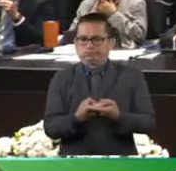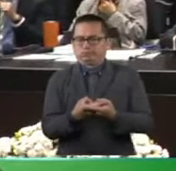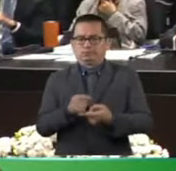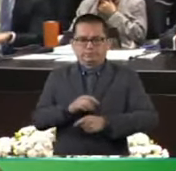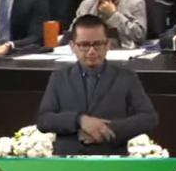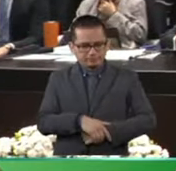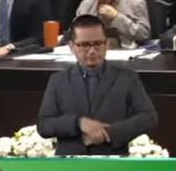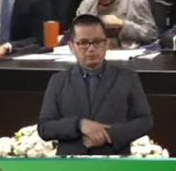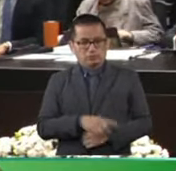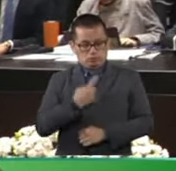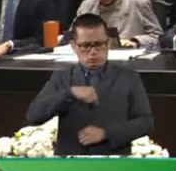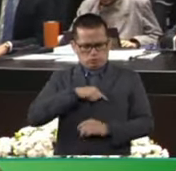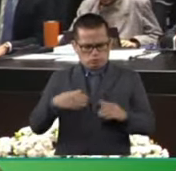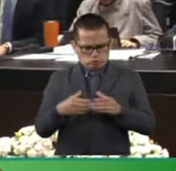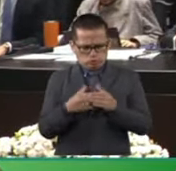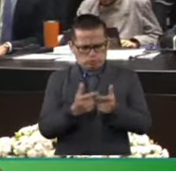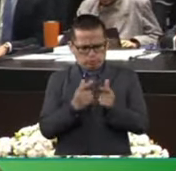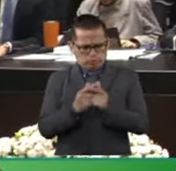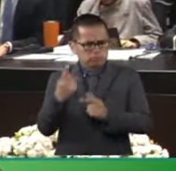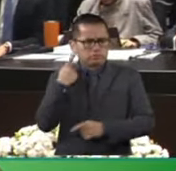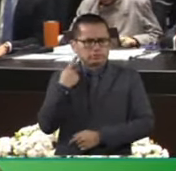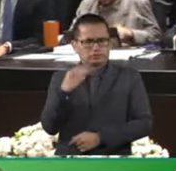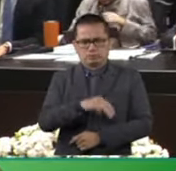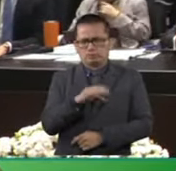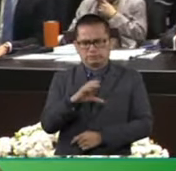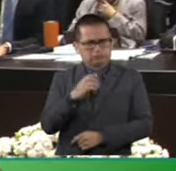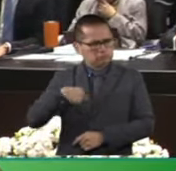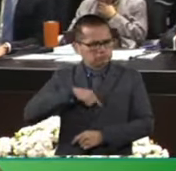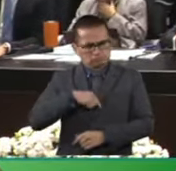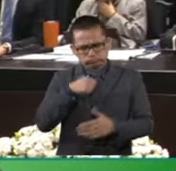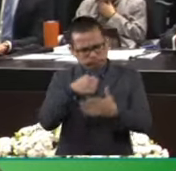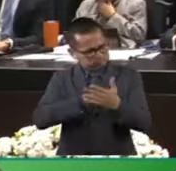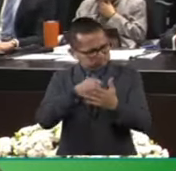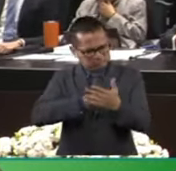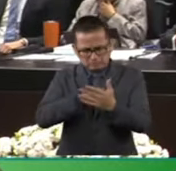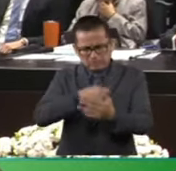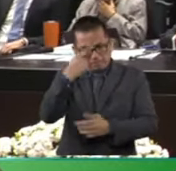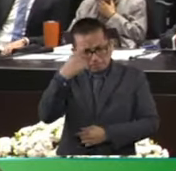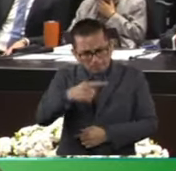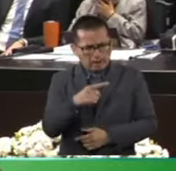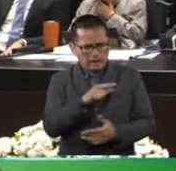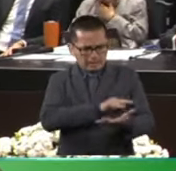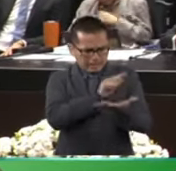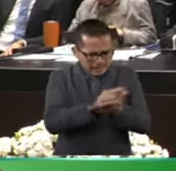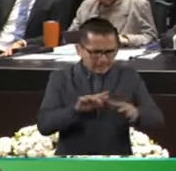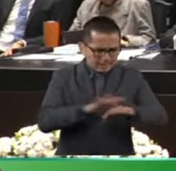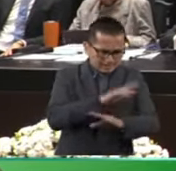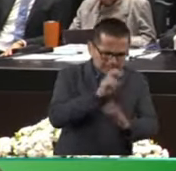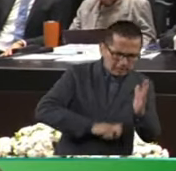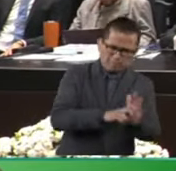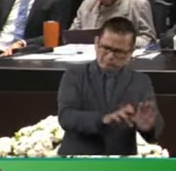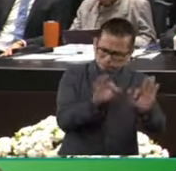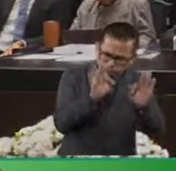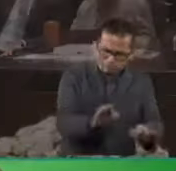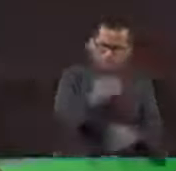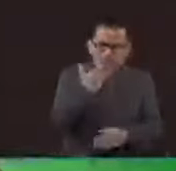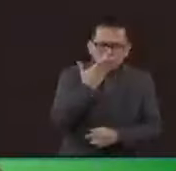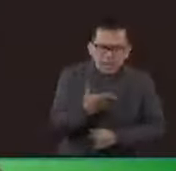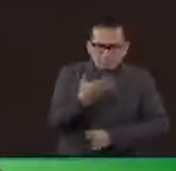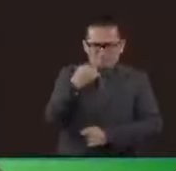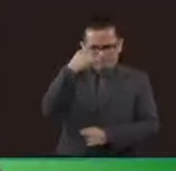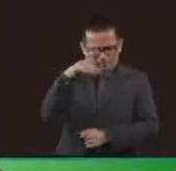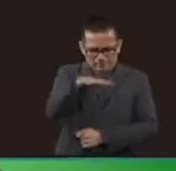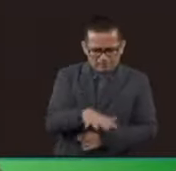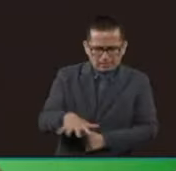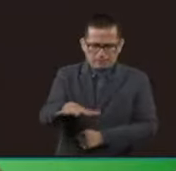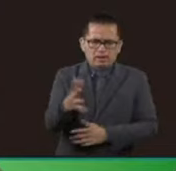ciudadano no dejaremos de insistir en llevar a cabo reformas que auténticamente contribuyan a